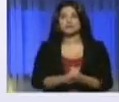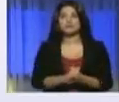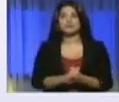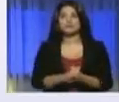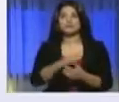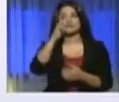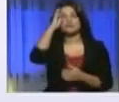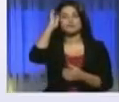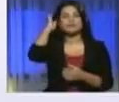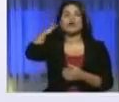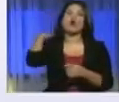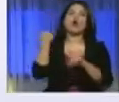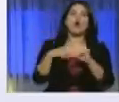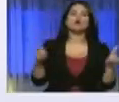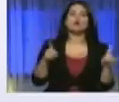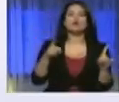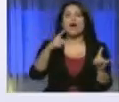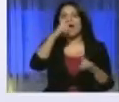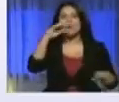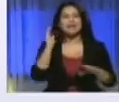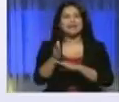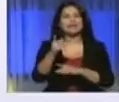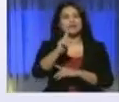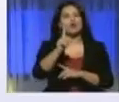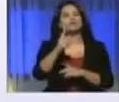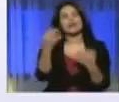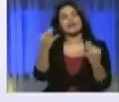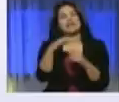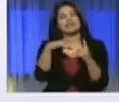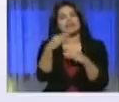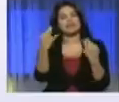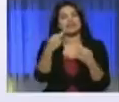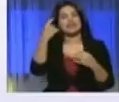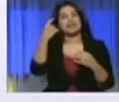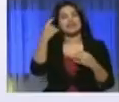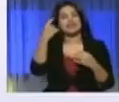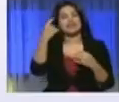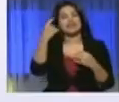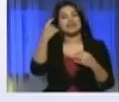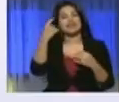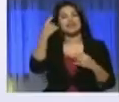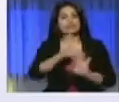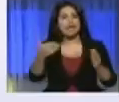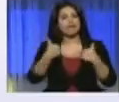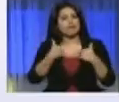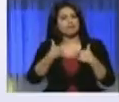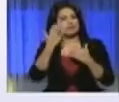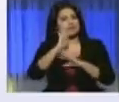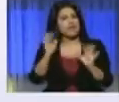Otro es la amenaza, que son más que amenazas, son realidades, del sicariato político. Más el sicariato político.